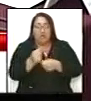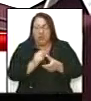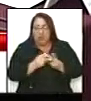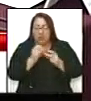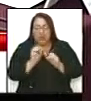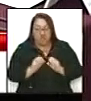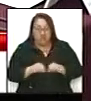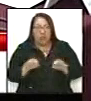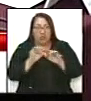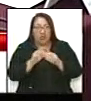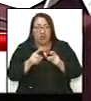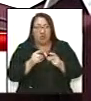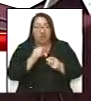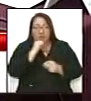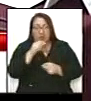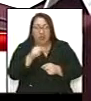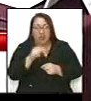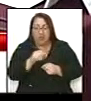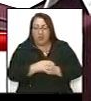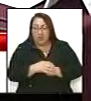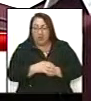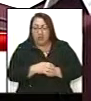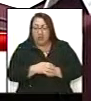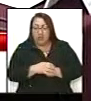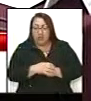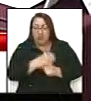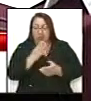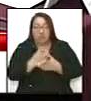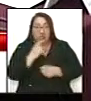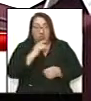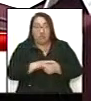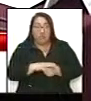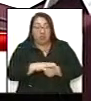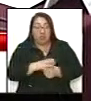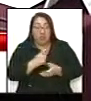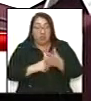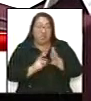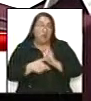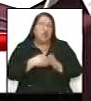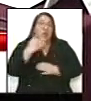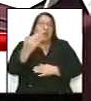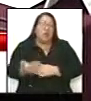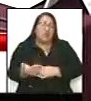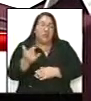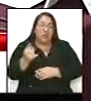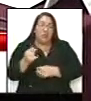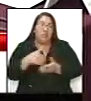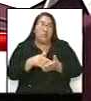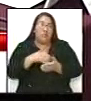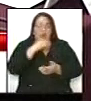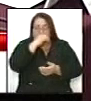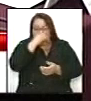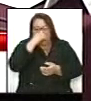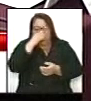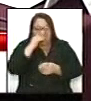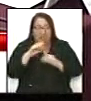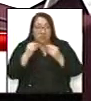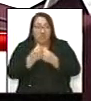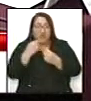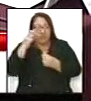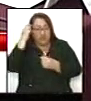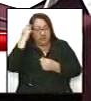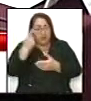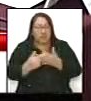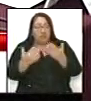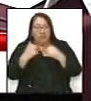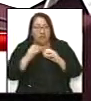claro, la carencia de esa situación de compromiso es la que después lleva a que haya un debilitamiento de los grupos políticos que